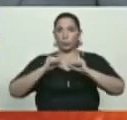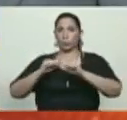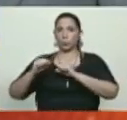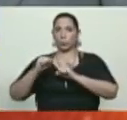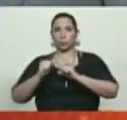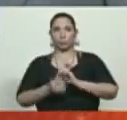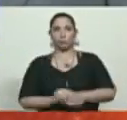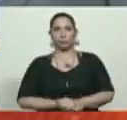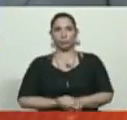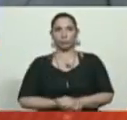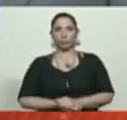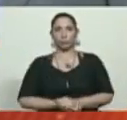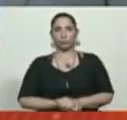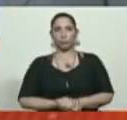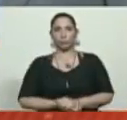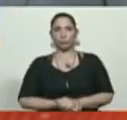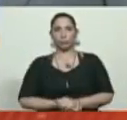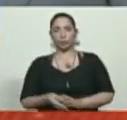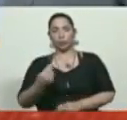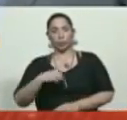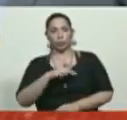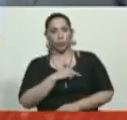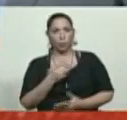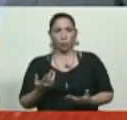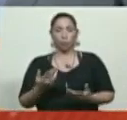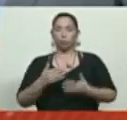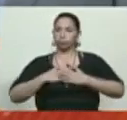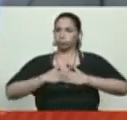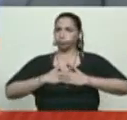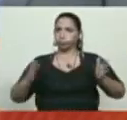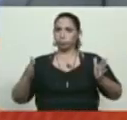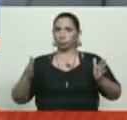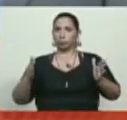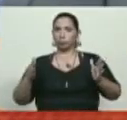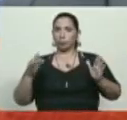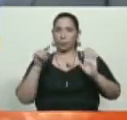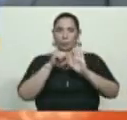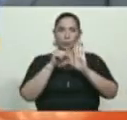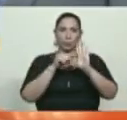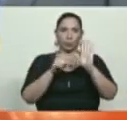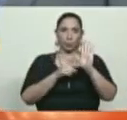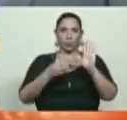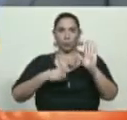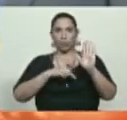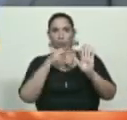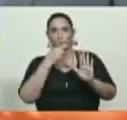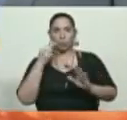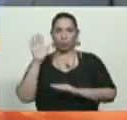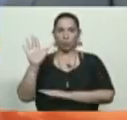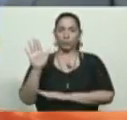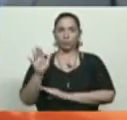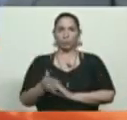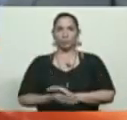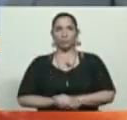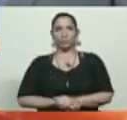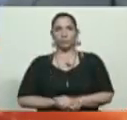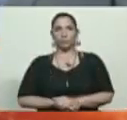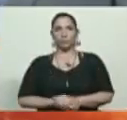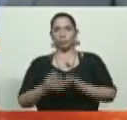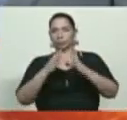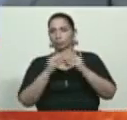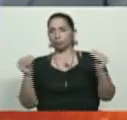variaciones contractuales. Nosotros estamos en toda la disposición de cumplir nuestro compromiso. Nosotros estamos en